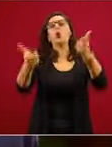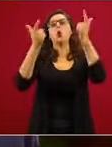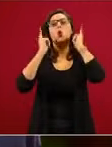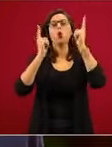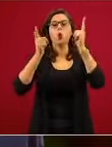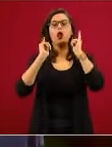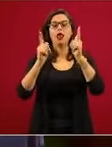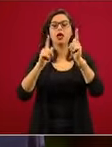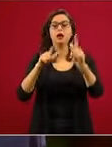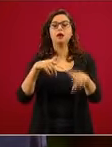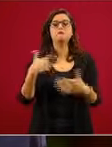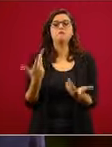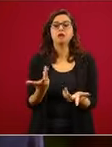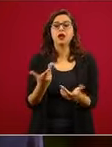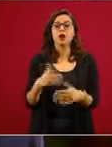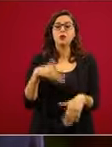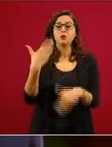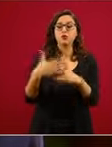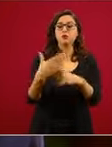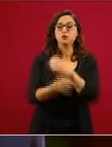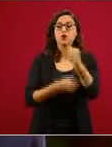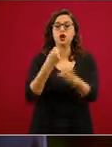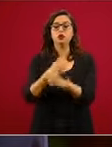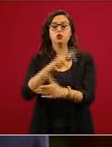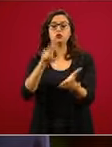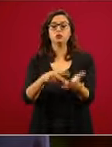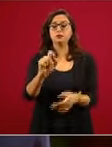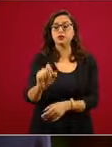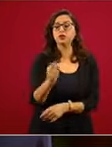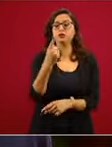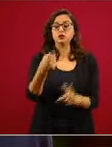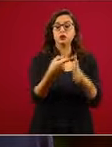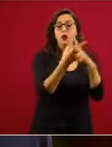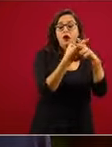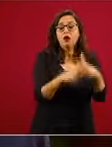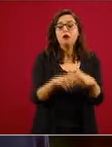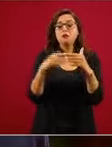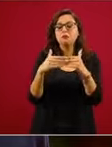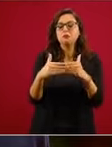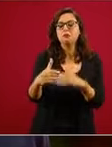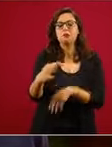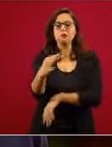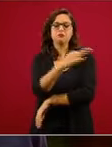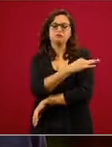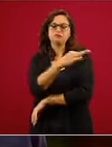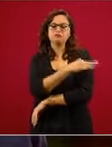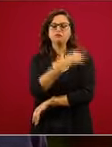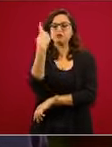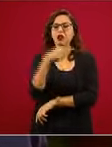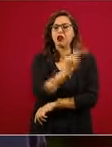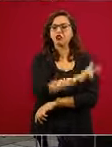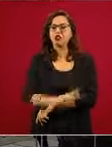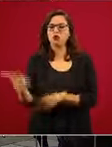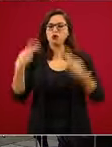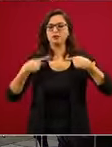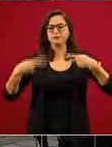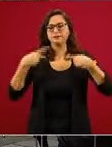más tardar a principios del año próximo de manera universal y